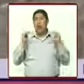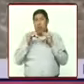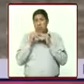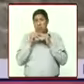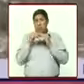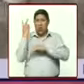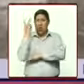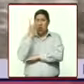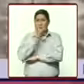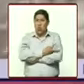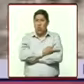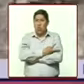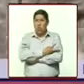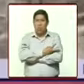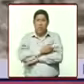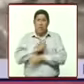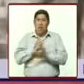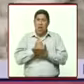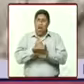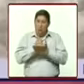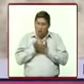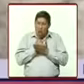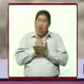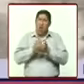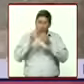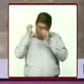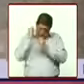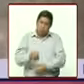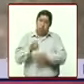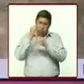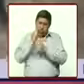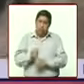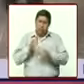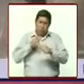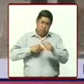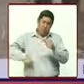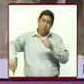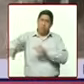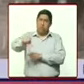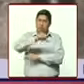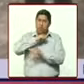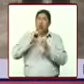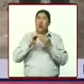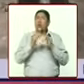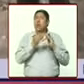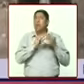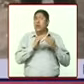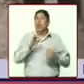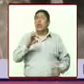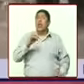Tuvieron dos días donde ayudaron, ¿no?, a sofocar el fuego que rodeaba la comunidad del Cairo 2.